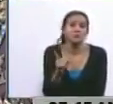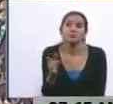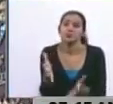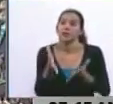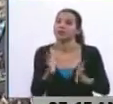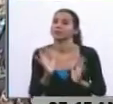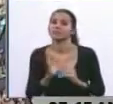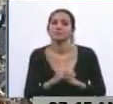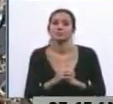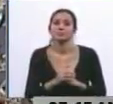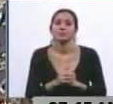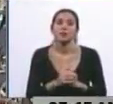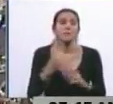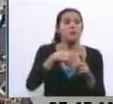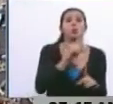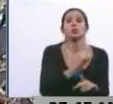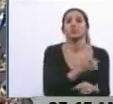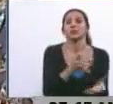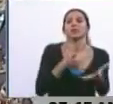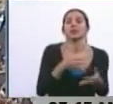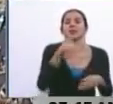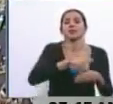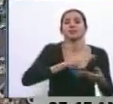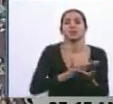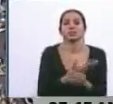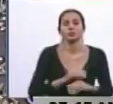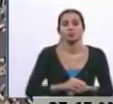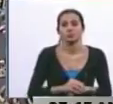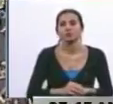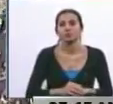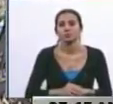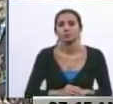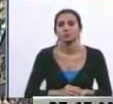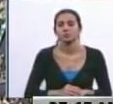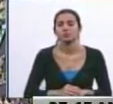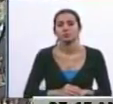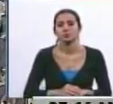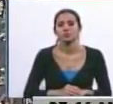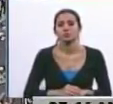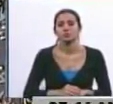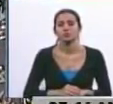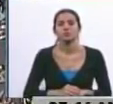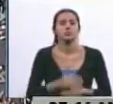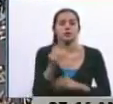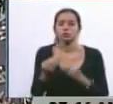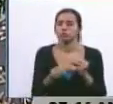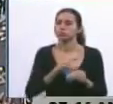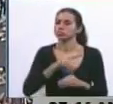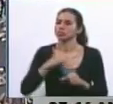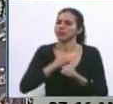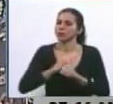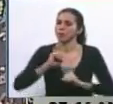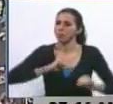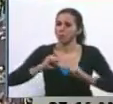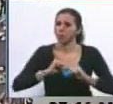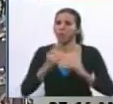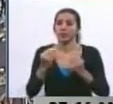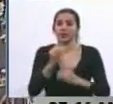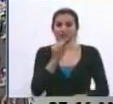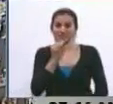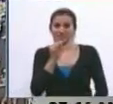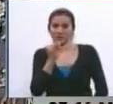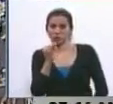que ganar el referéndum. Así que nosotros estamos haciendo todo lo que hay que hacer para que esa denuncia